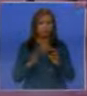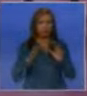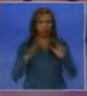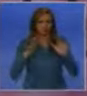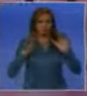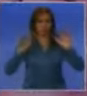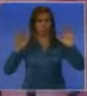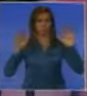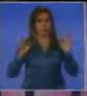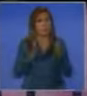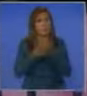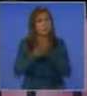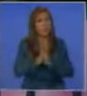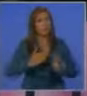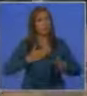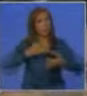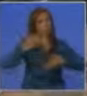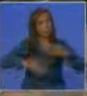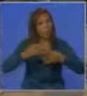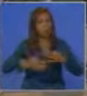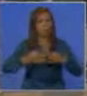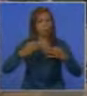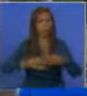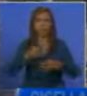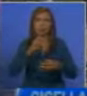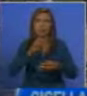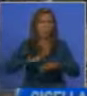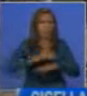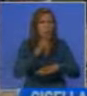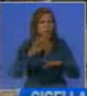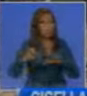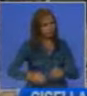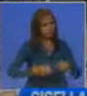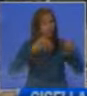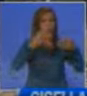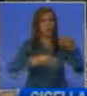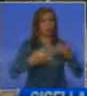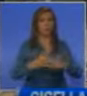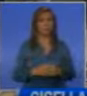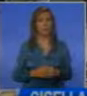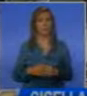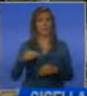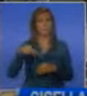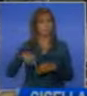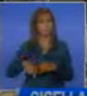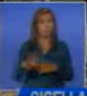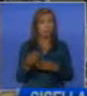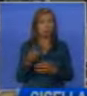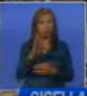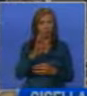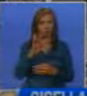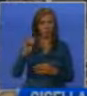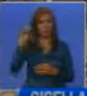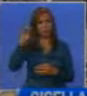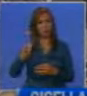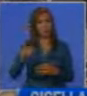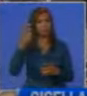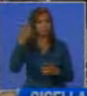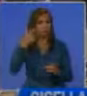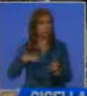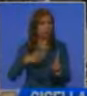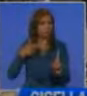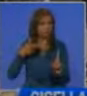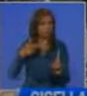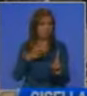exigir celeridad y transparencia. En el 66% de los casos de homicidios a mujeres, el asesino es una